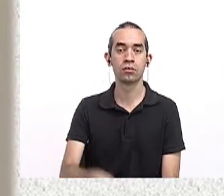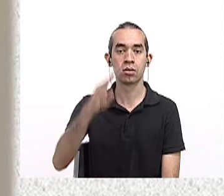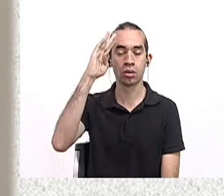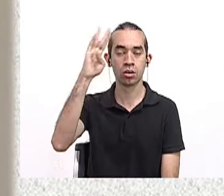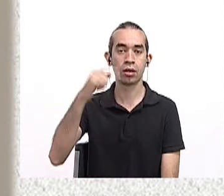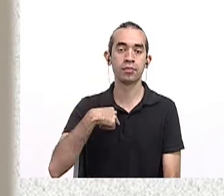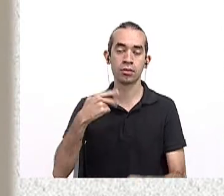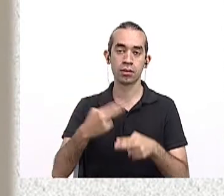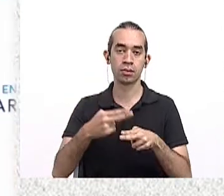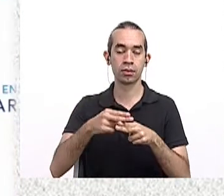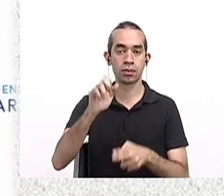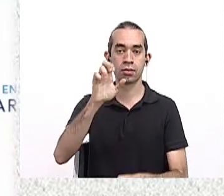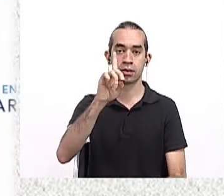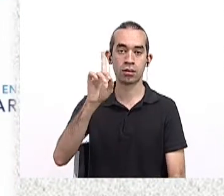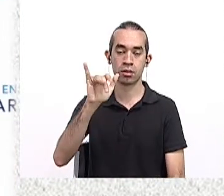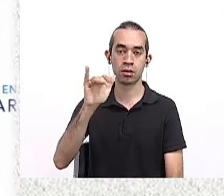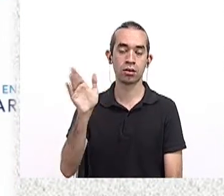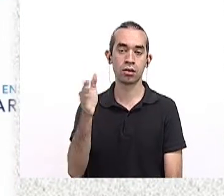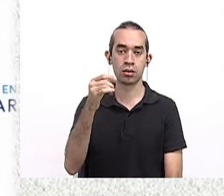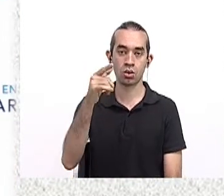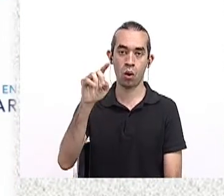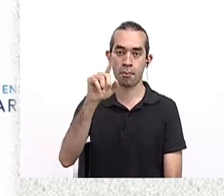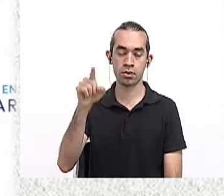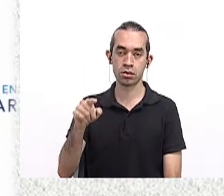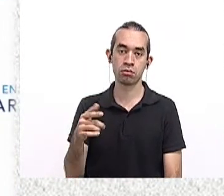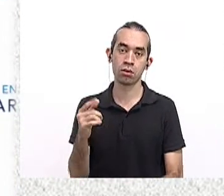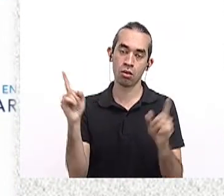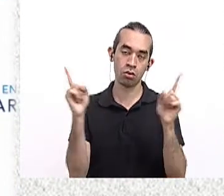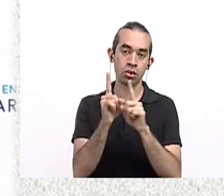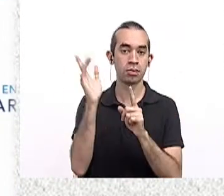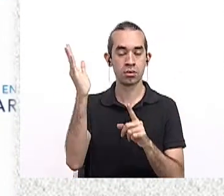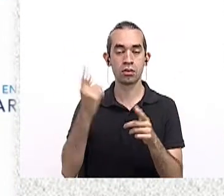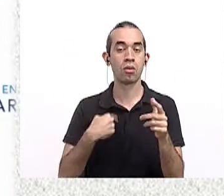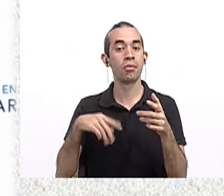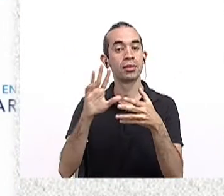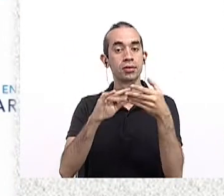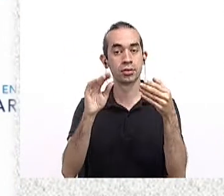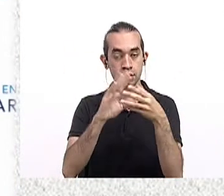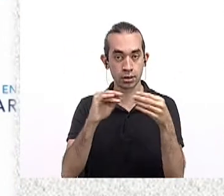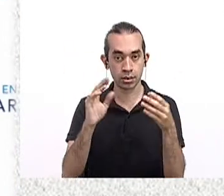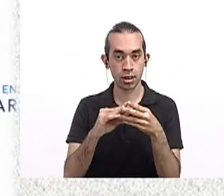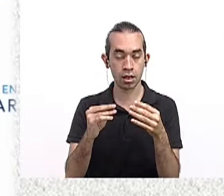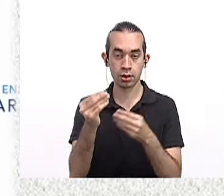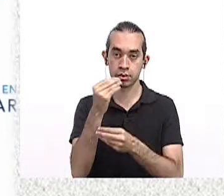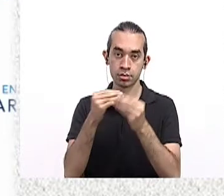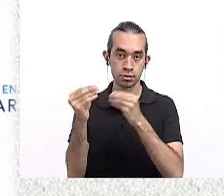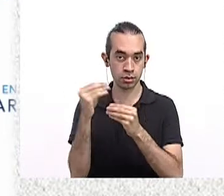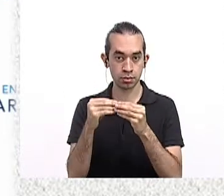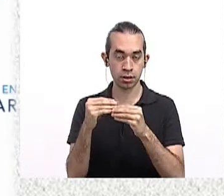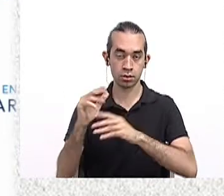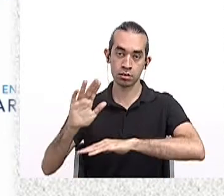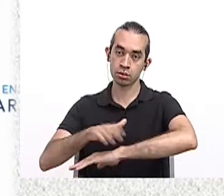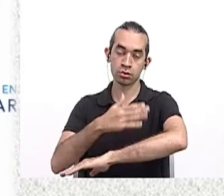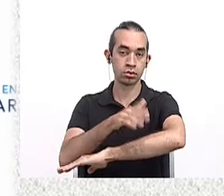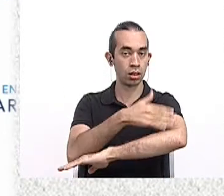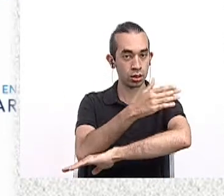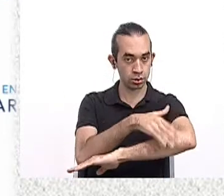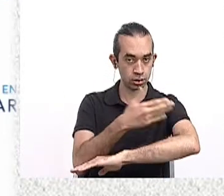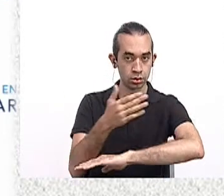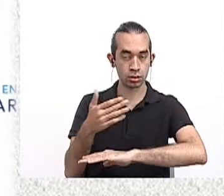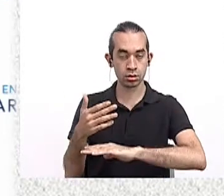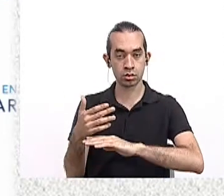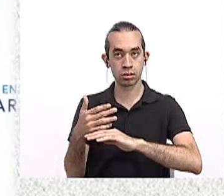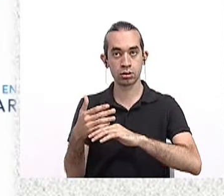en nombre de de gómez en esta pequeña presentación les contaré sobre nutrimentos en las costeras fuentes